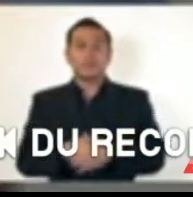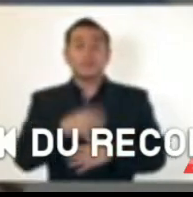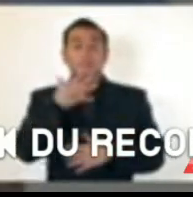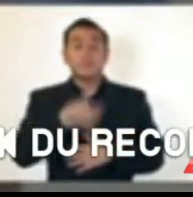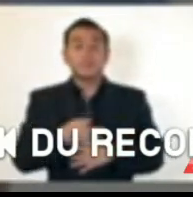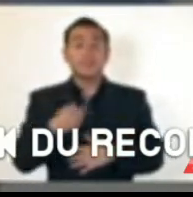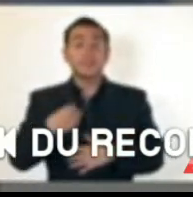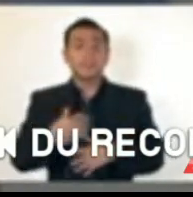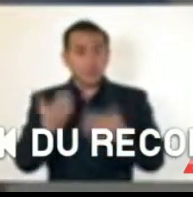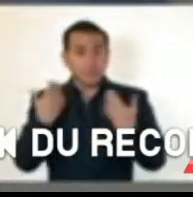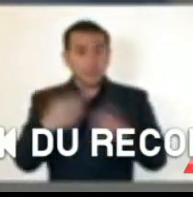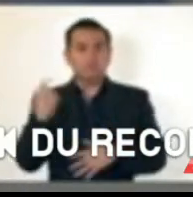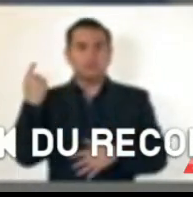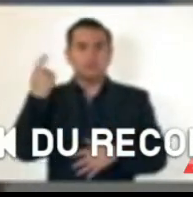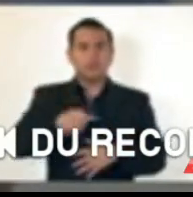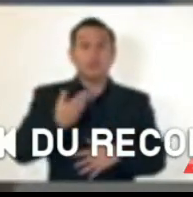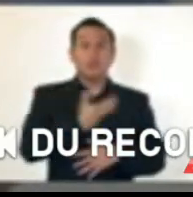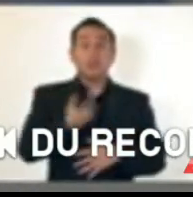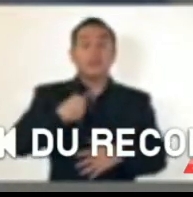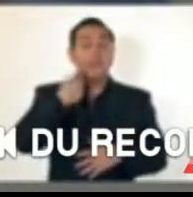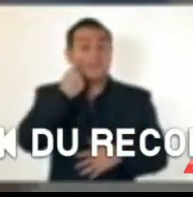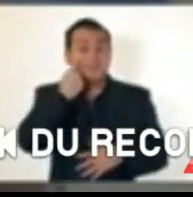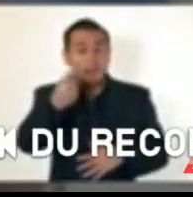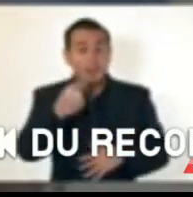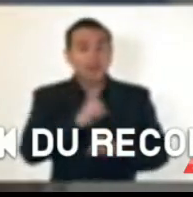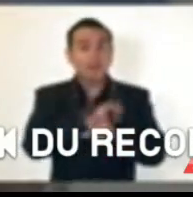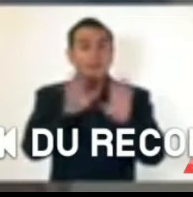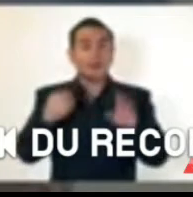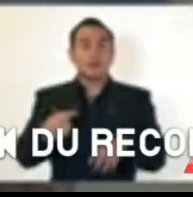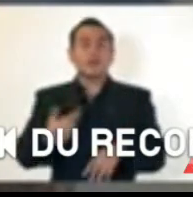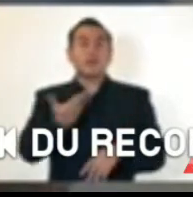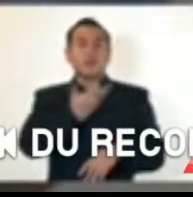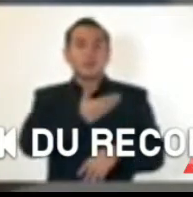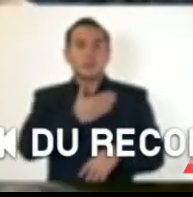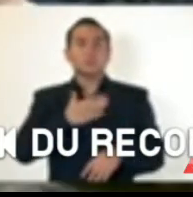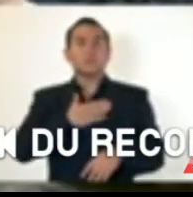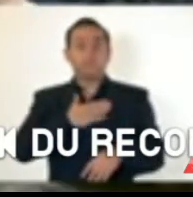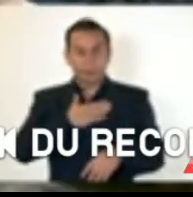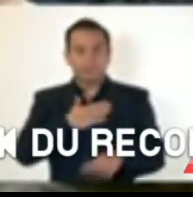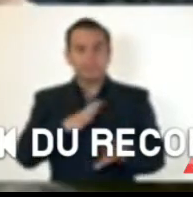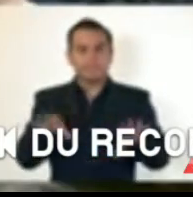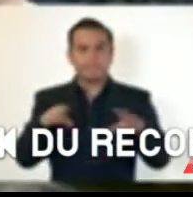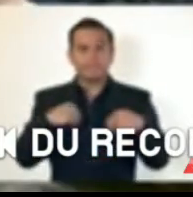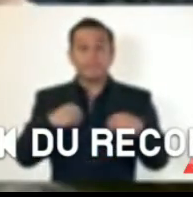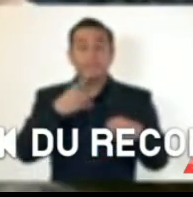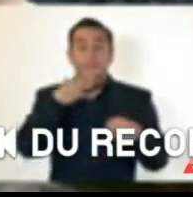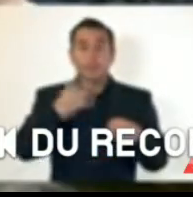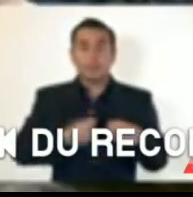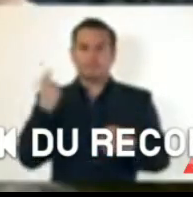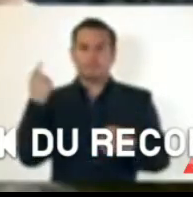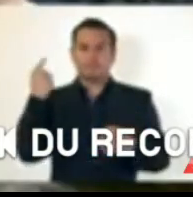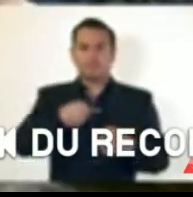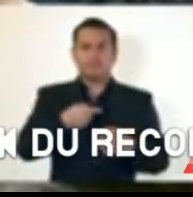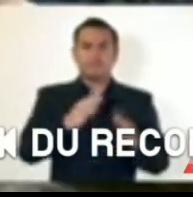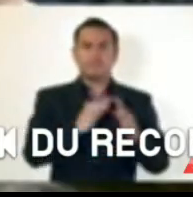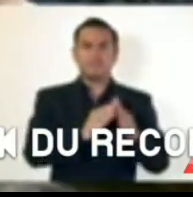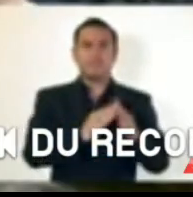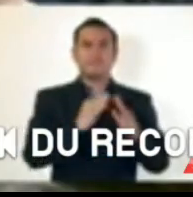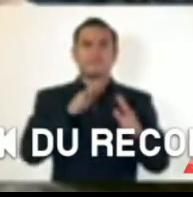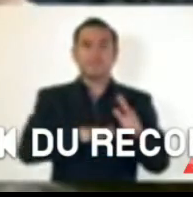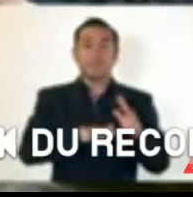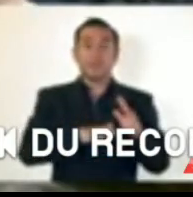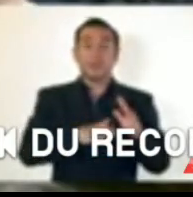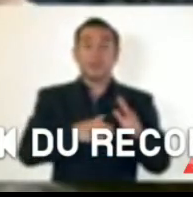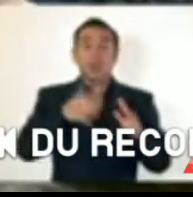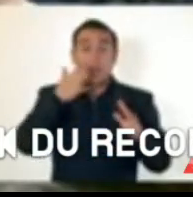Así que le hago la instrucción a todos, y aquí lo estoy haciendo en vivo, para que cualquier cosa, la culpa recae en mí. Tienen que ser más duros con la cuarentena, los que estén violando